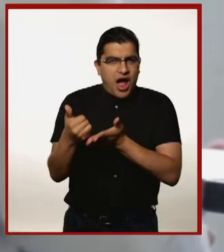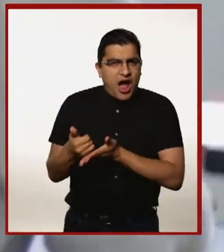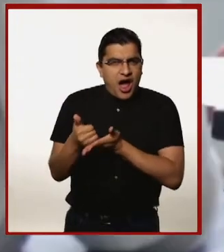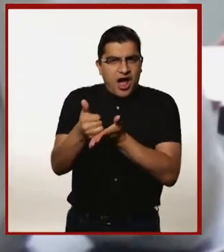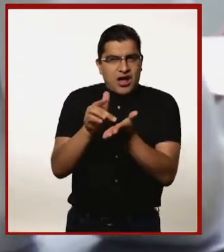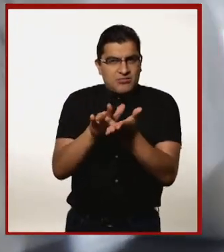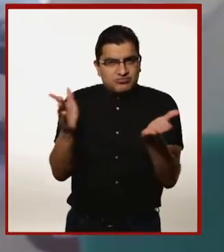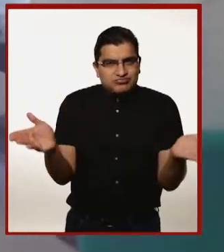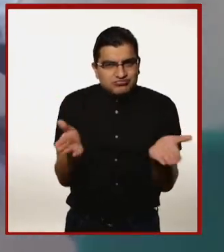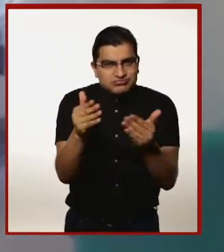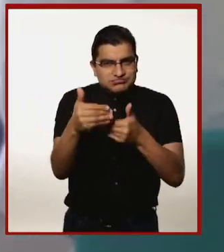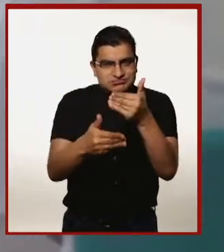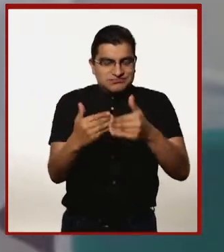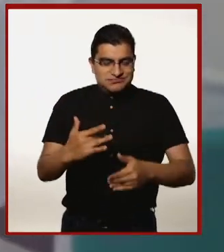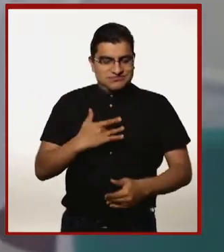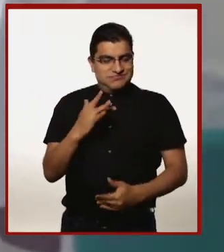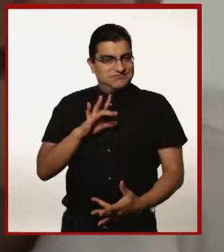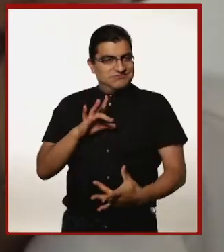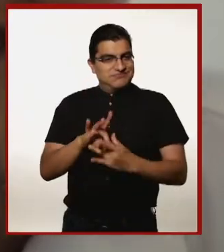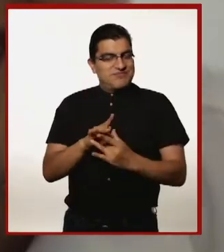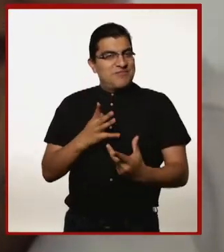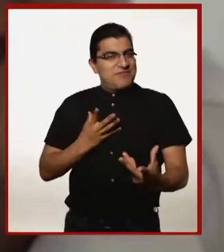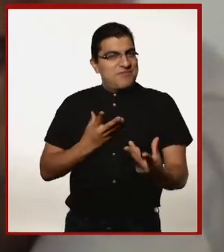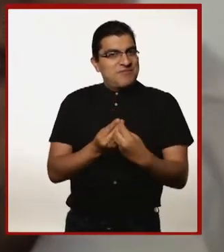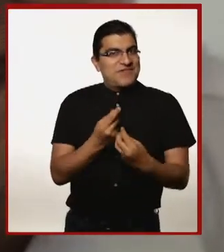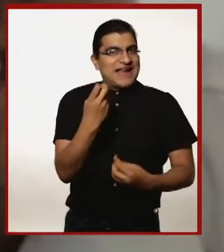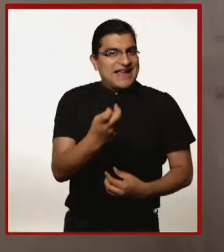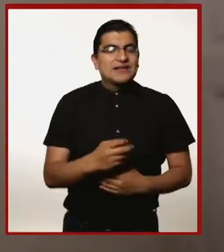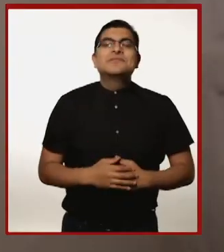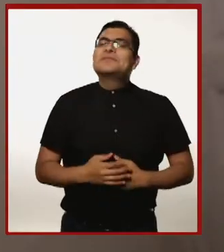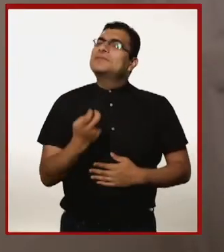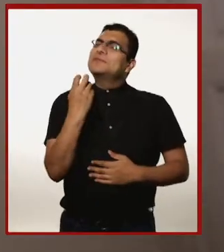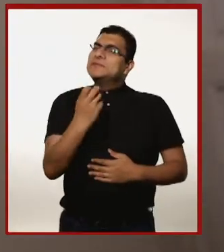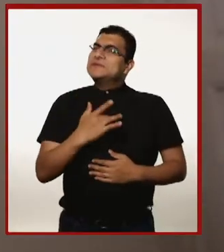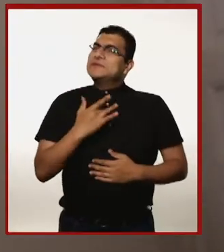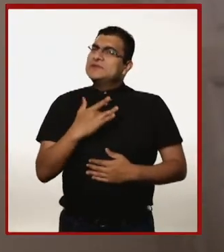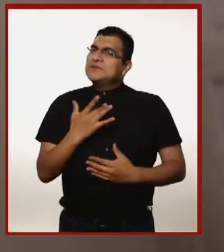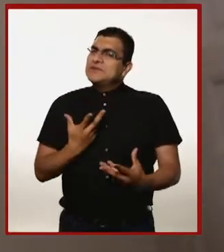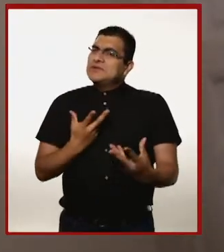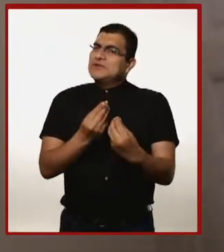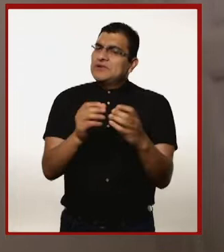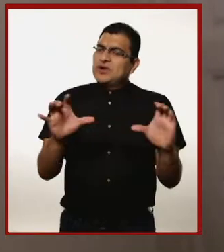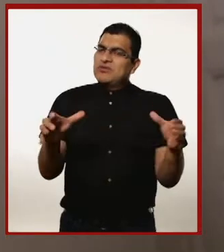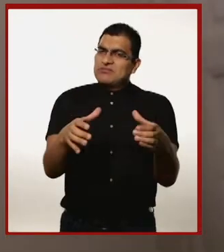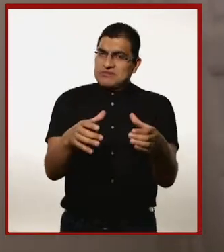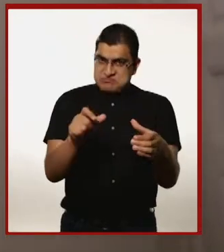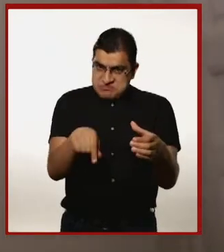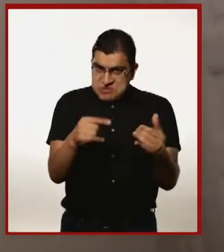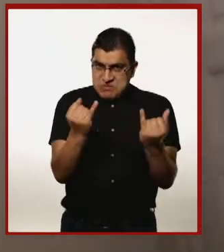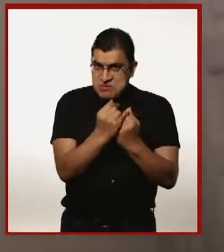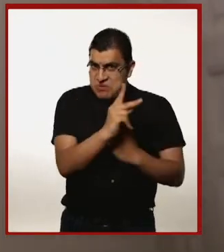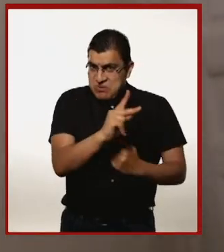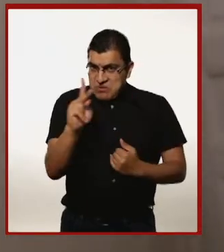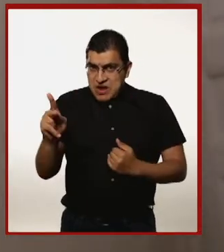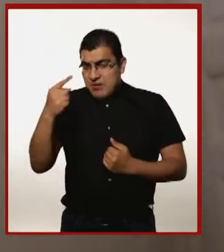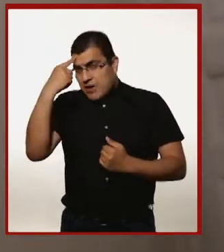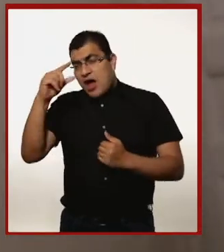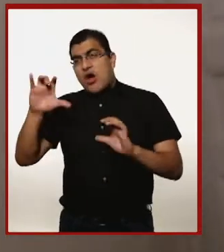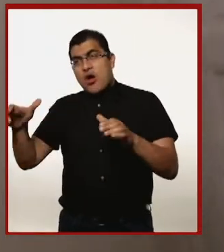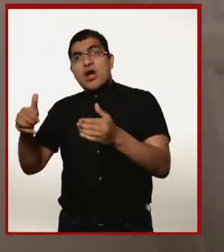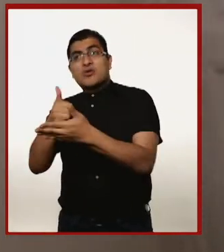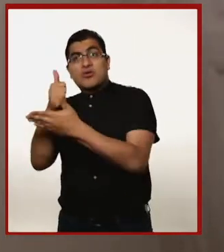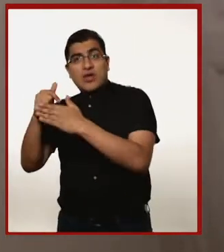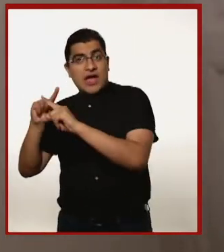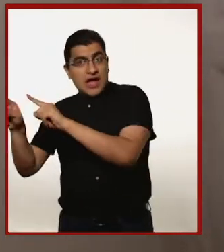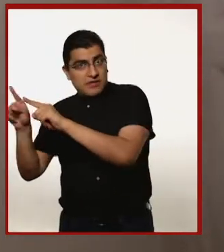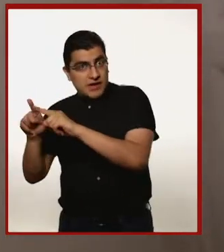pueden ayudar a desarrollar ese sentido de pertenencia. ¿Este sentido de pertenencia a la comunidad ocurre de la misma manera en